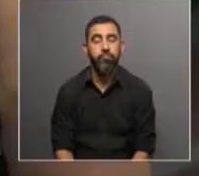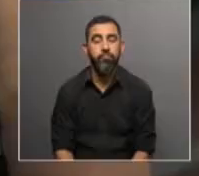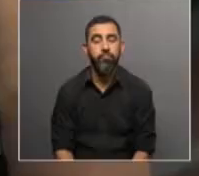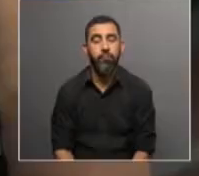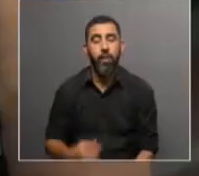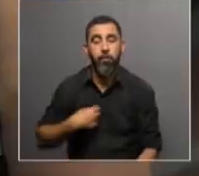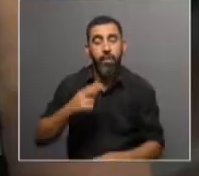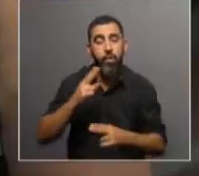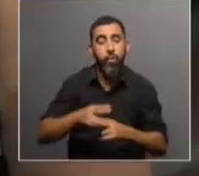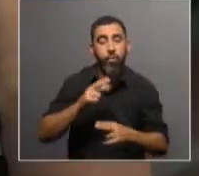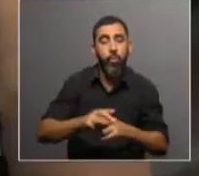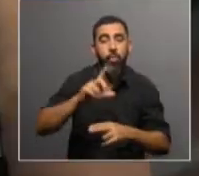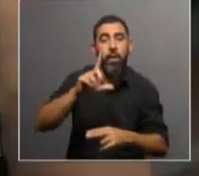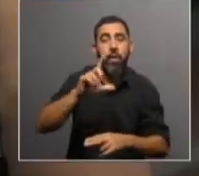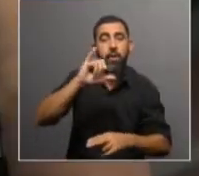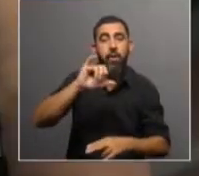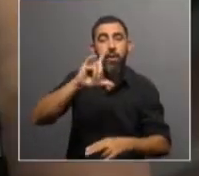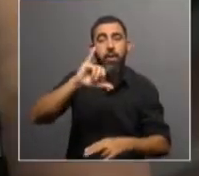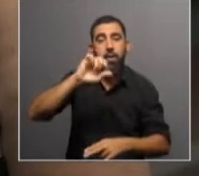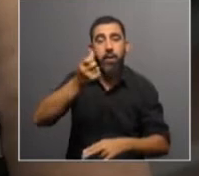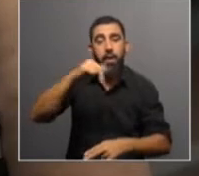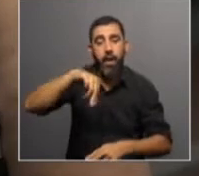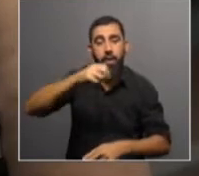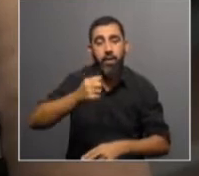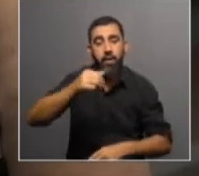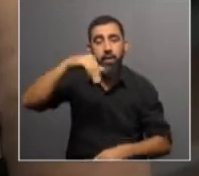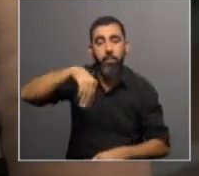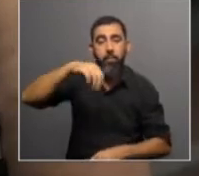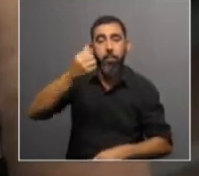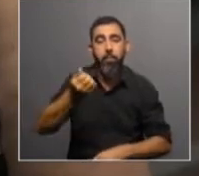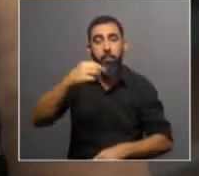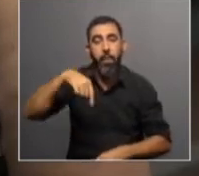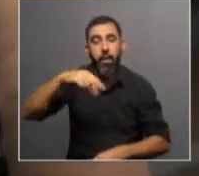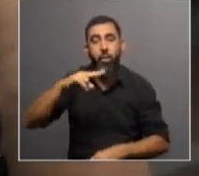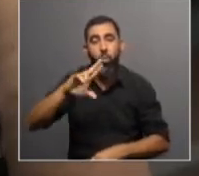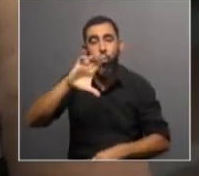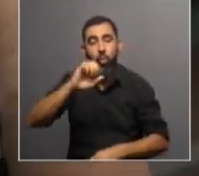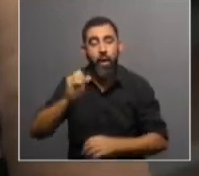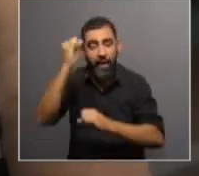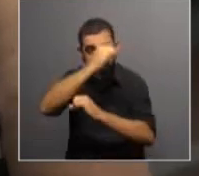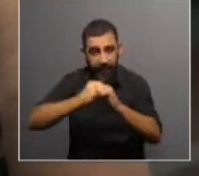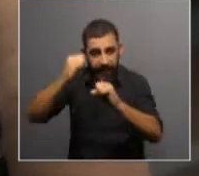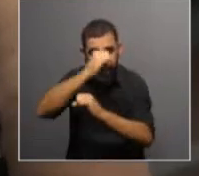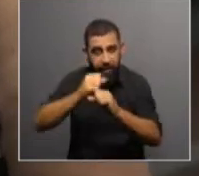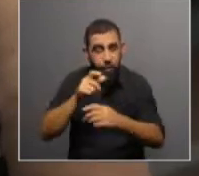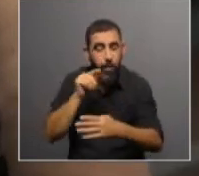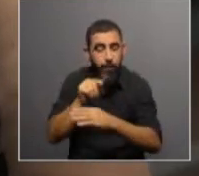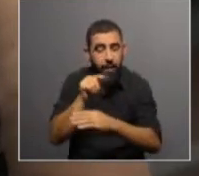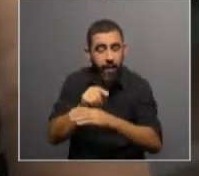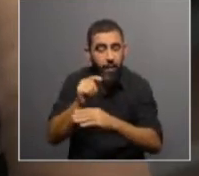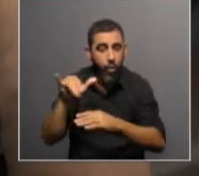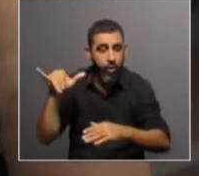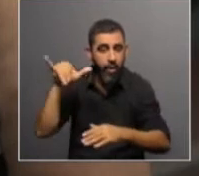Mi nombre es Liliana Manduca, ingeniero mecánico aeronáutico, especialista en estructuras